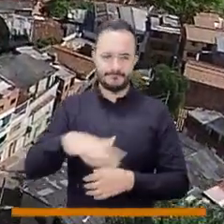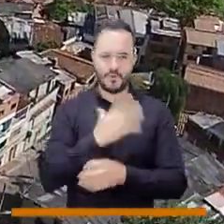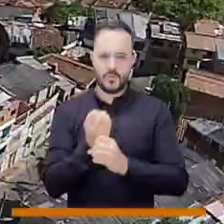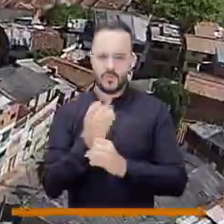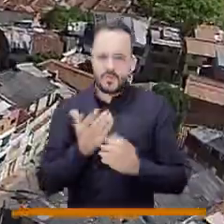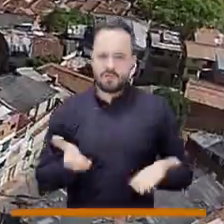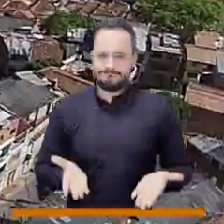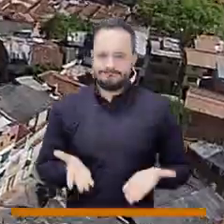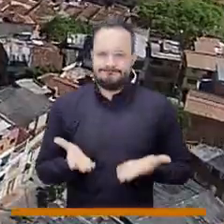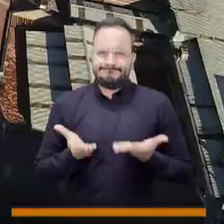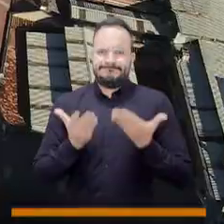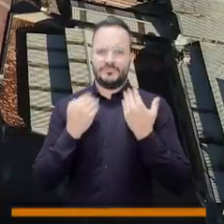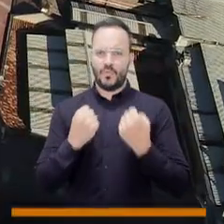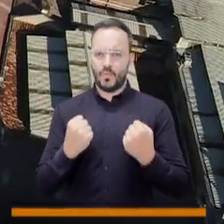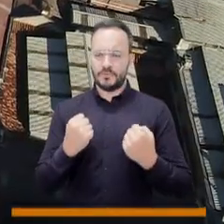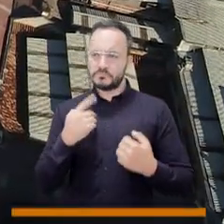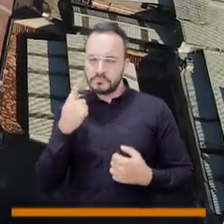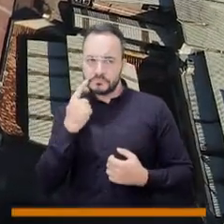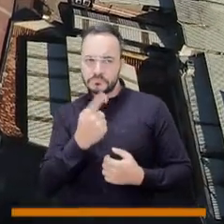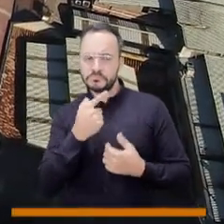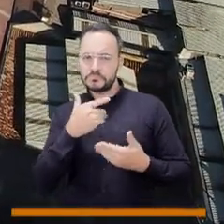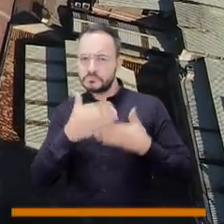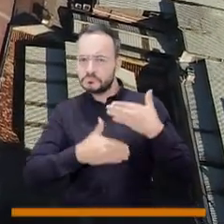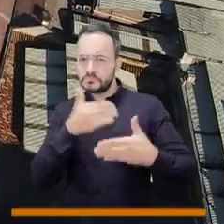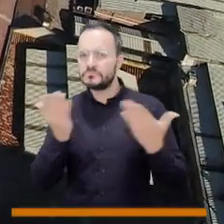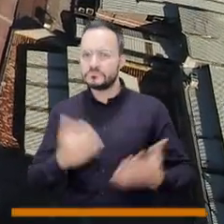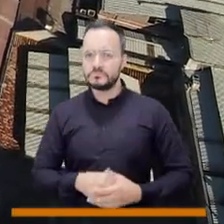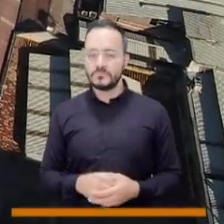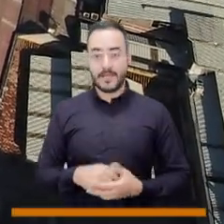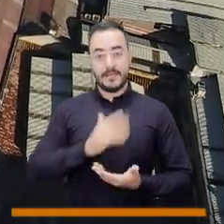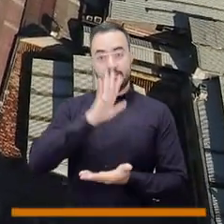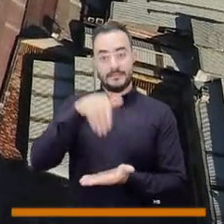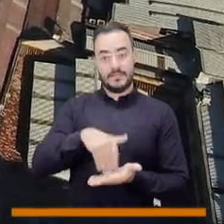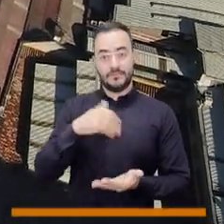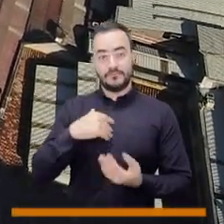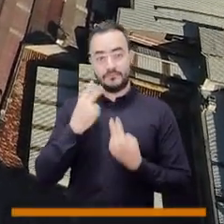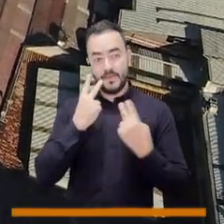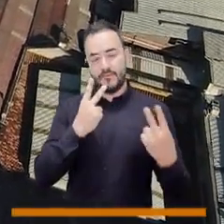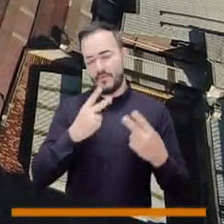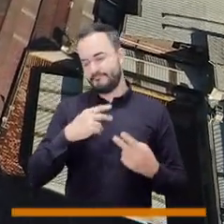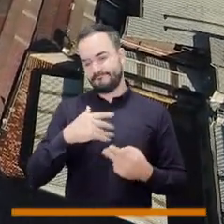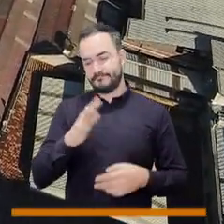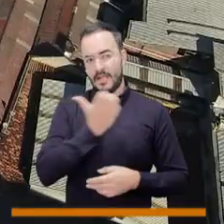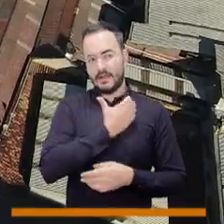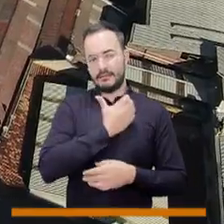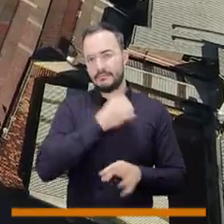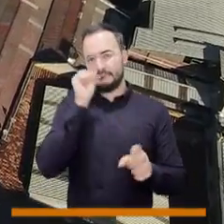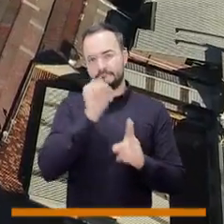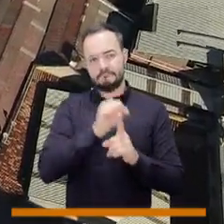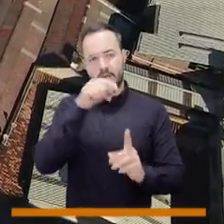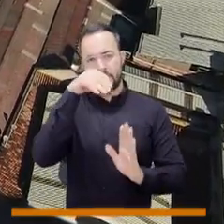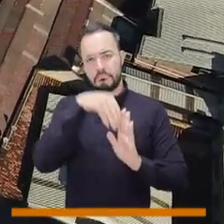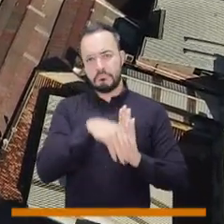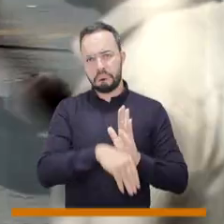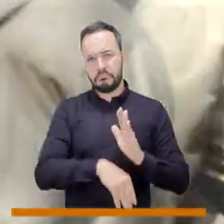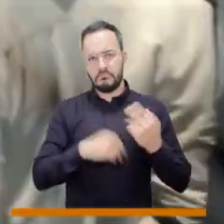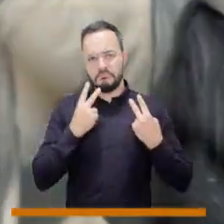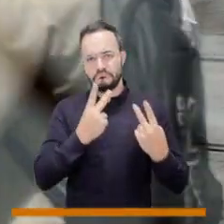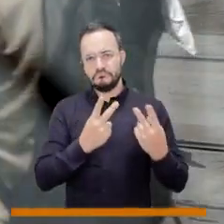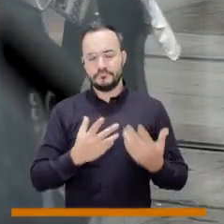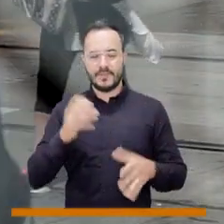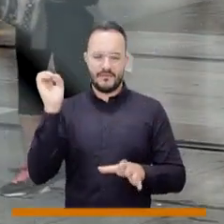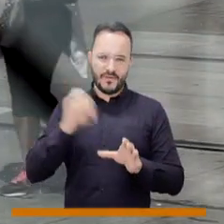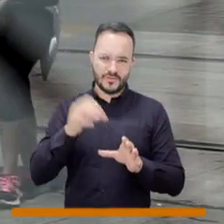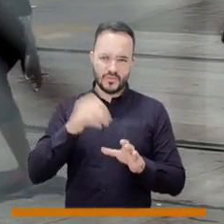¿Cómo lo vamos a hacer y cómo lo ven estos últimos meses? Yo creo que el centro de Medellín viene muy deteriorado en esta administración. La situación